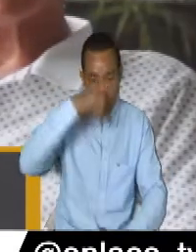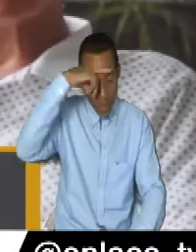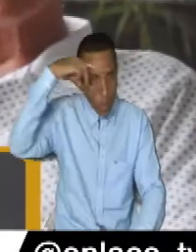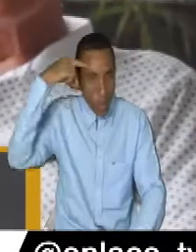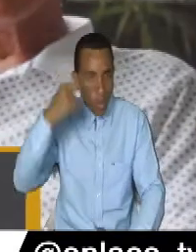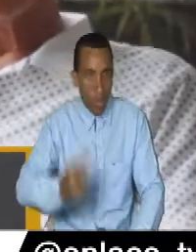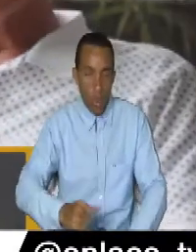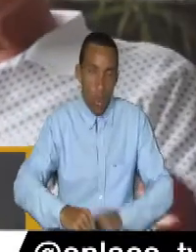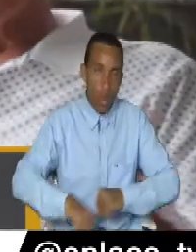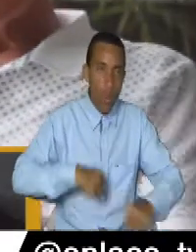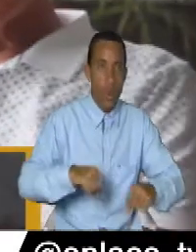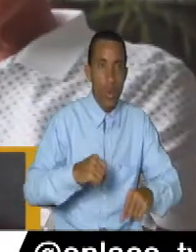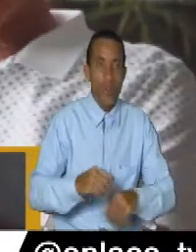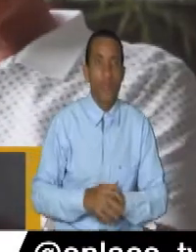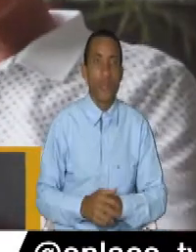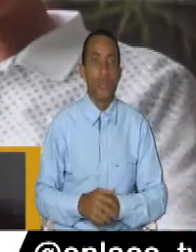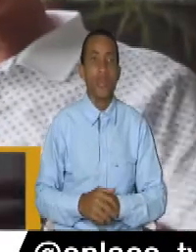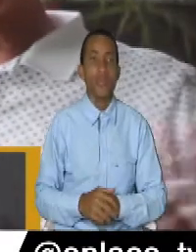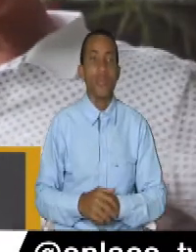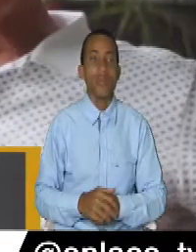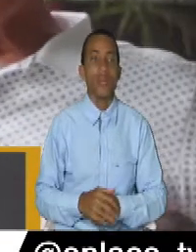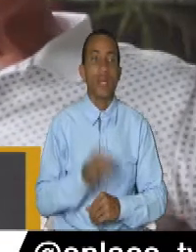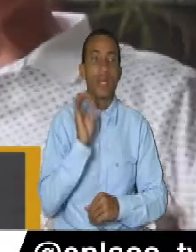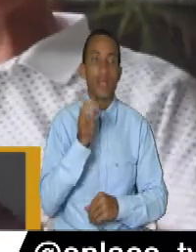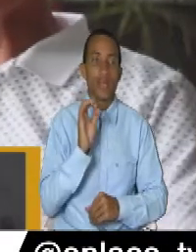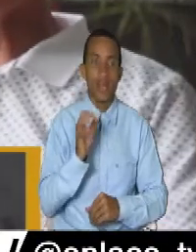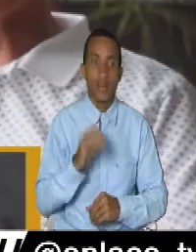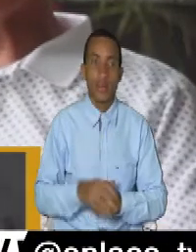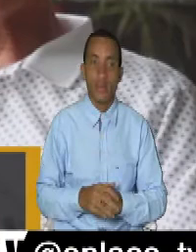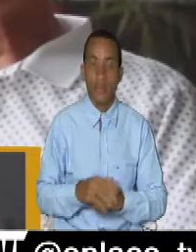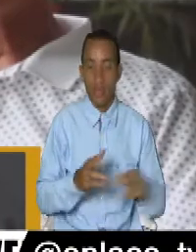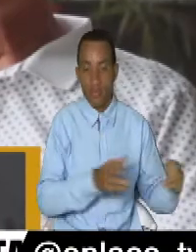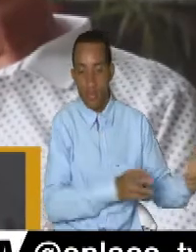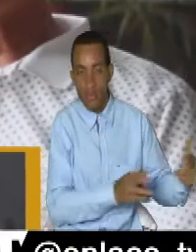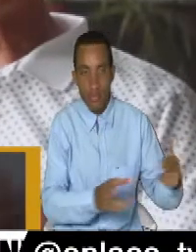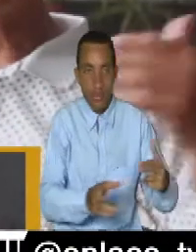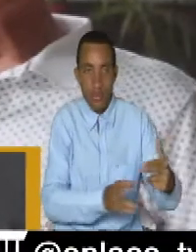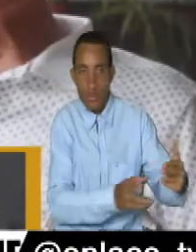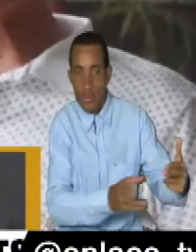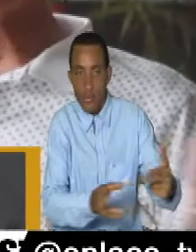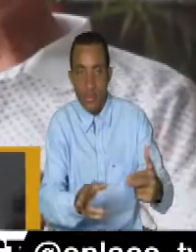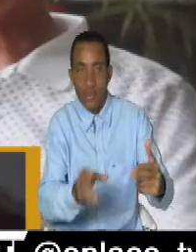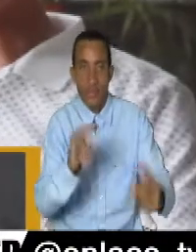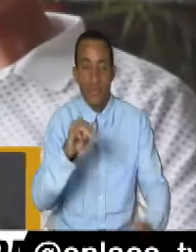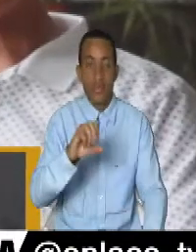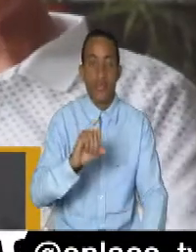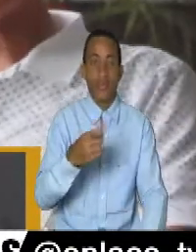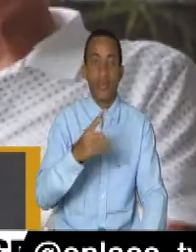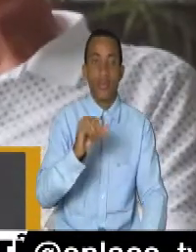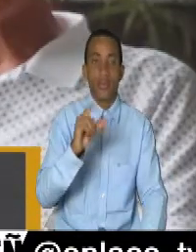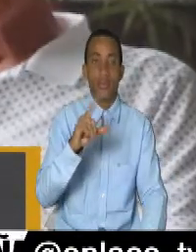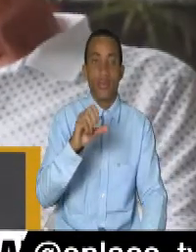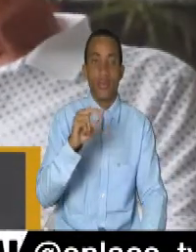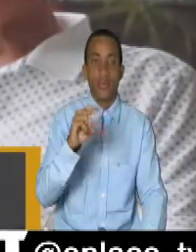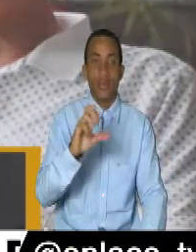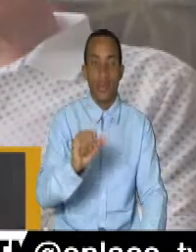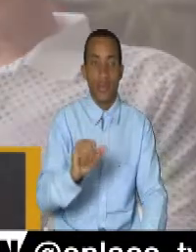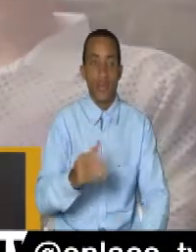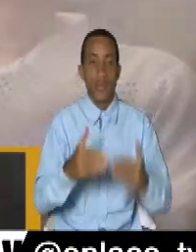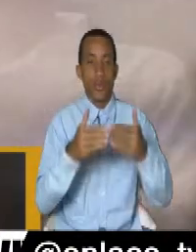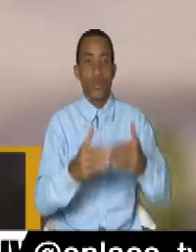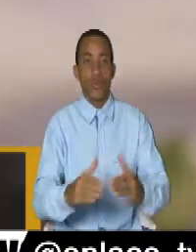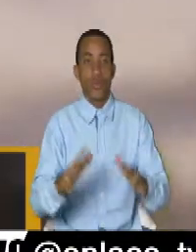duro, siempre en el río Magdalena, Puerto de Río, Puerto Wilches y últimamente Barranca.